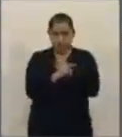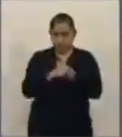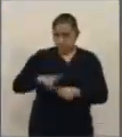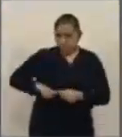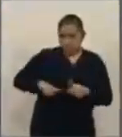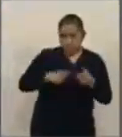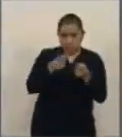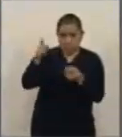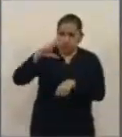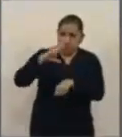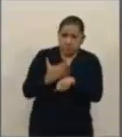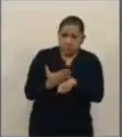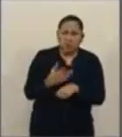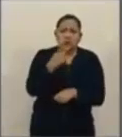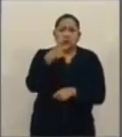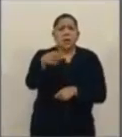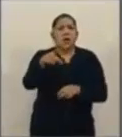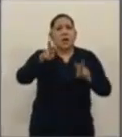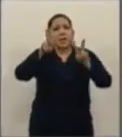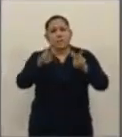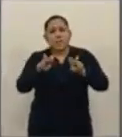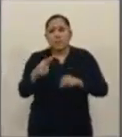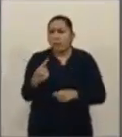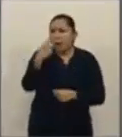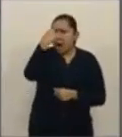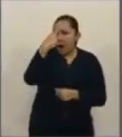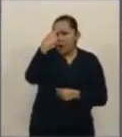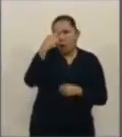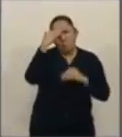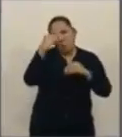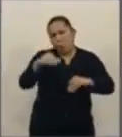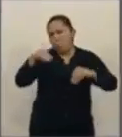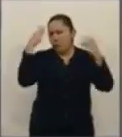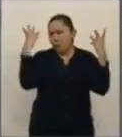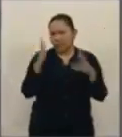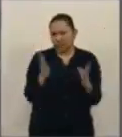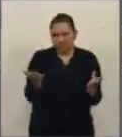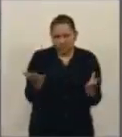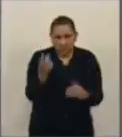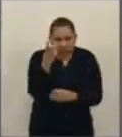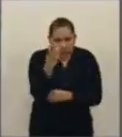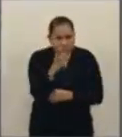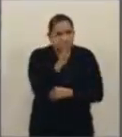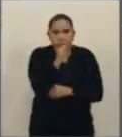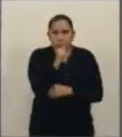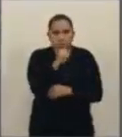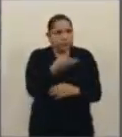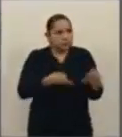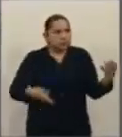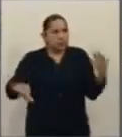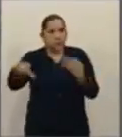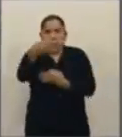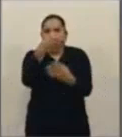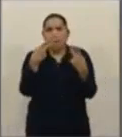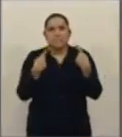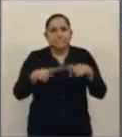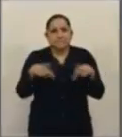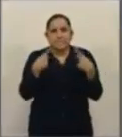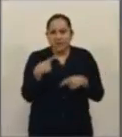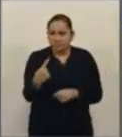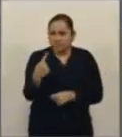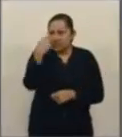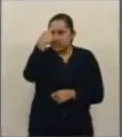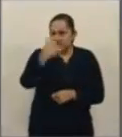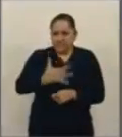por sus características es insuperable para cualquier ser humano con pizca de razón y sentimientos.